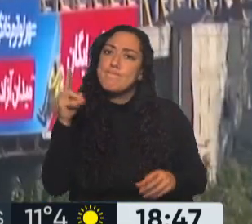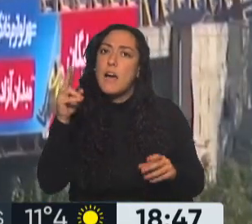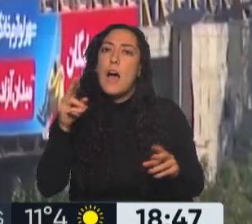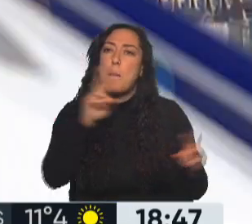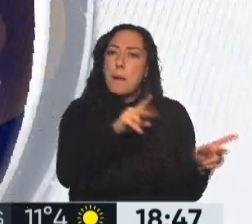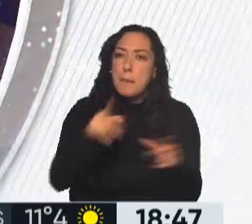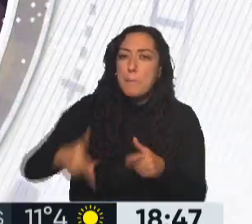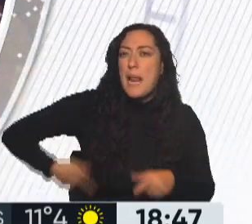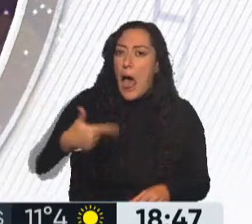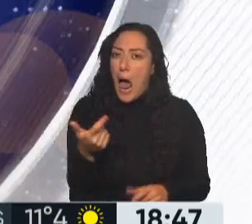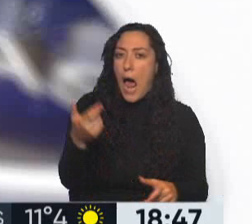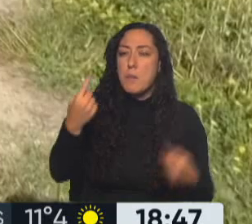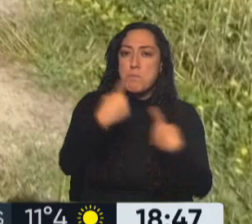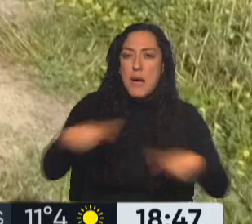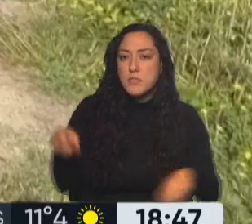armas atómicas.